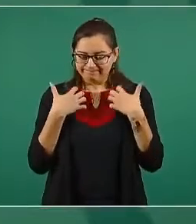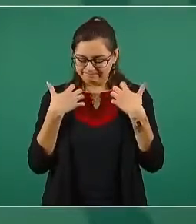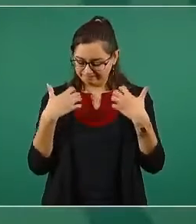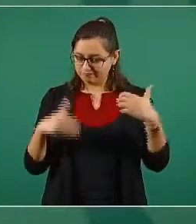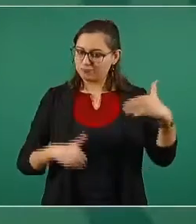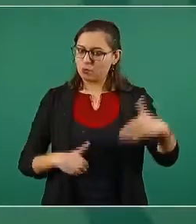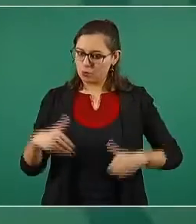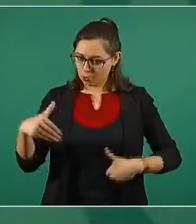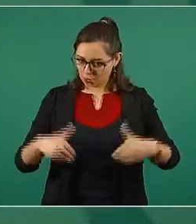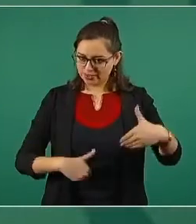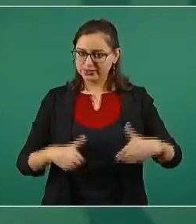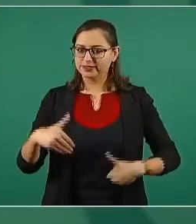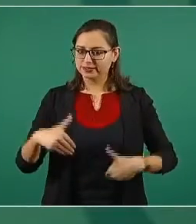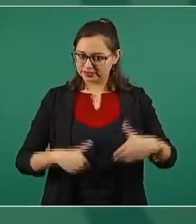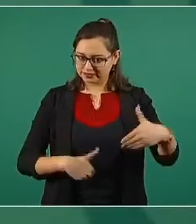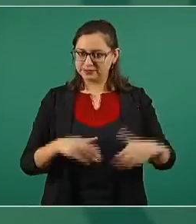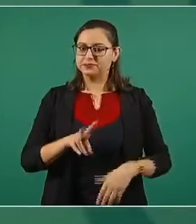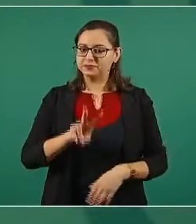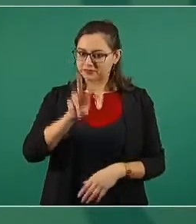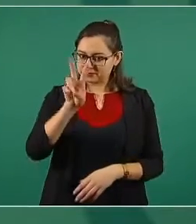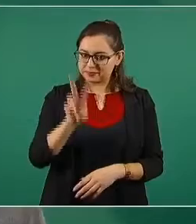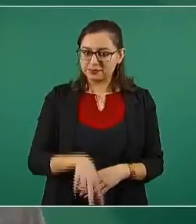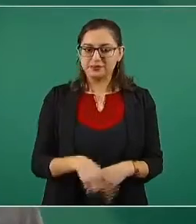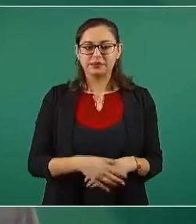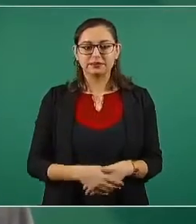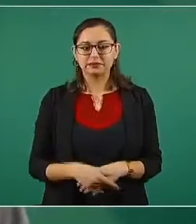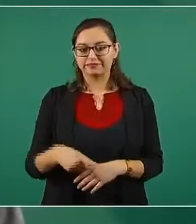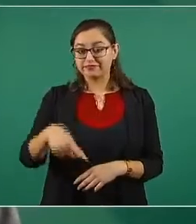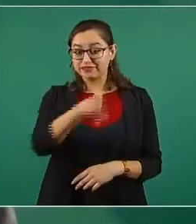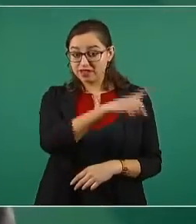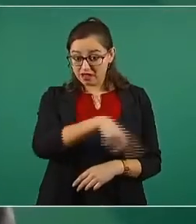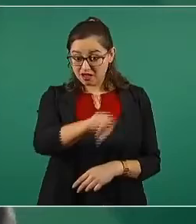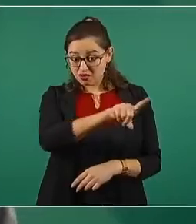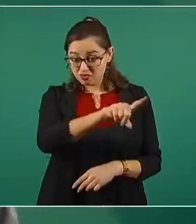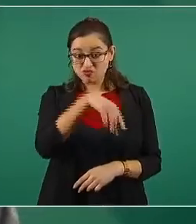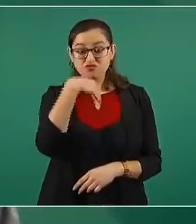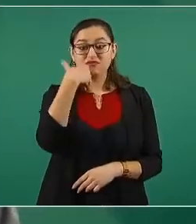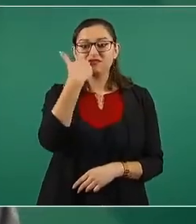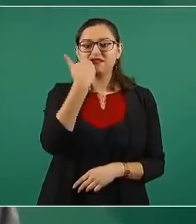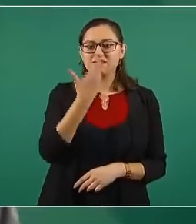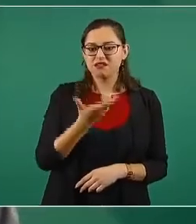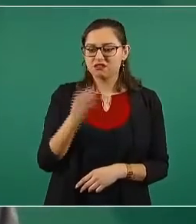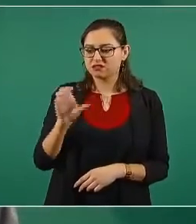a quebrar la Comisión Federal de Electricidad,